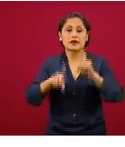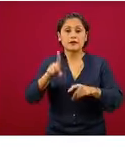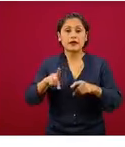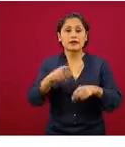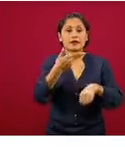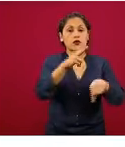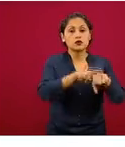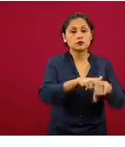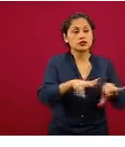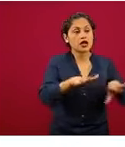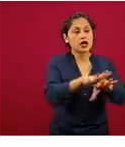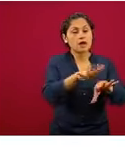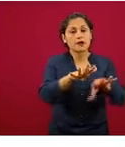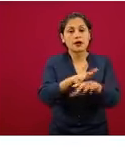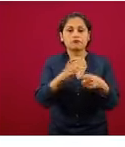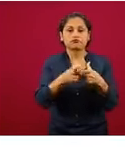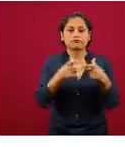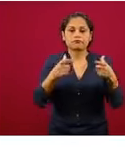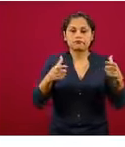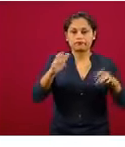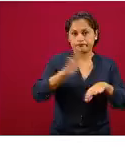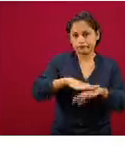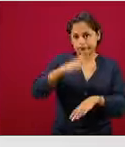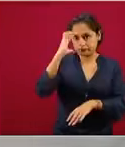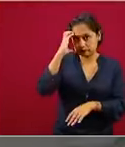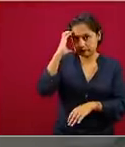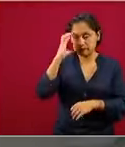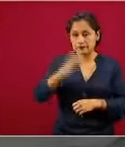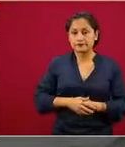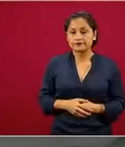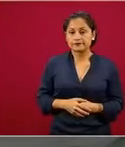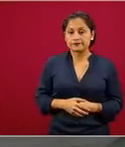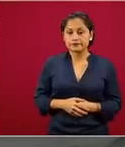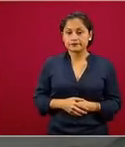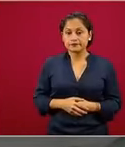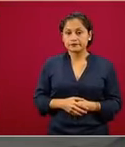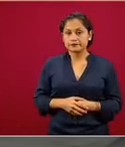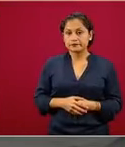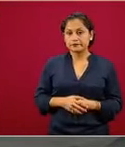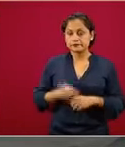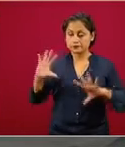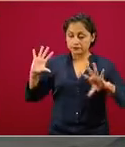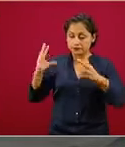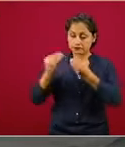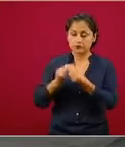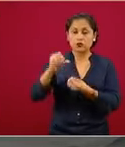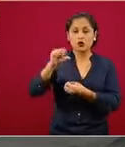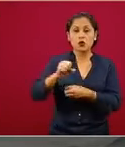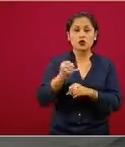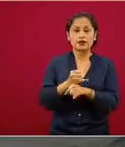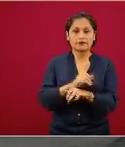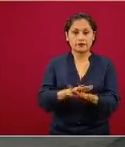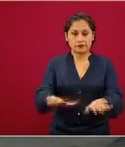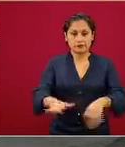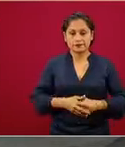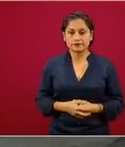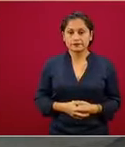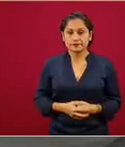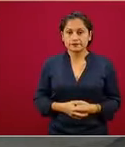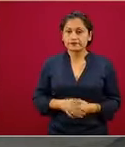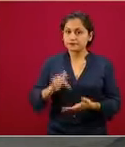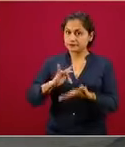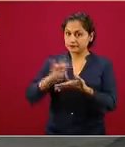siempre exista la disponibilidad correspondiente. Esta sería la actualización para el día de hoy. Gracias, doctora